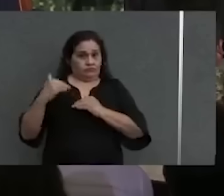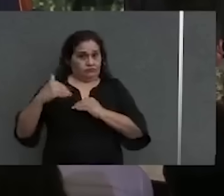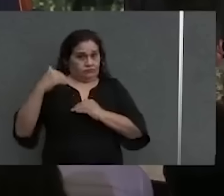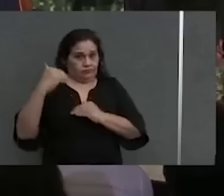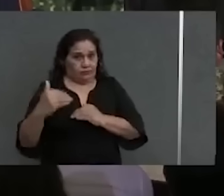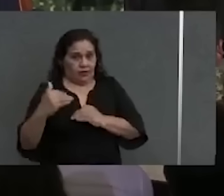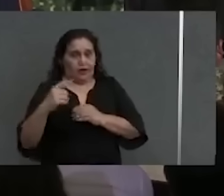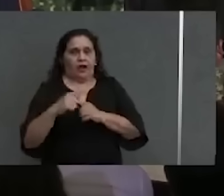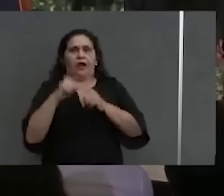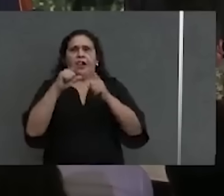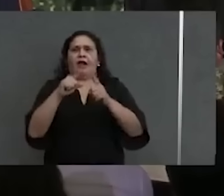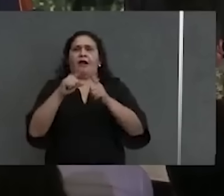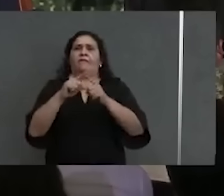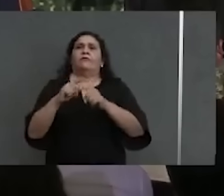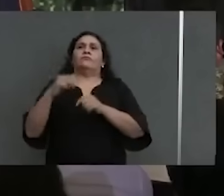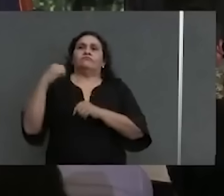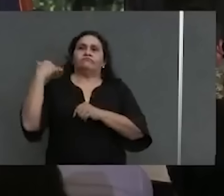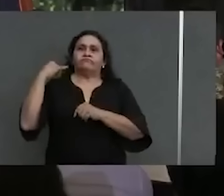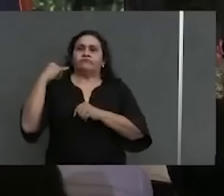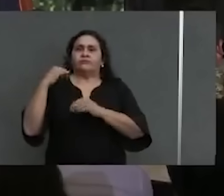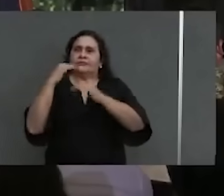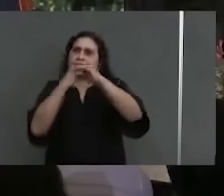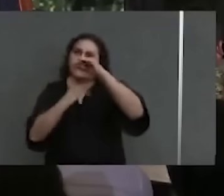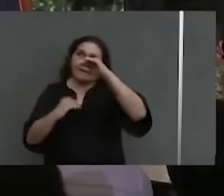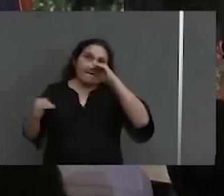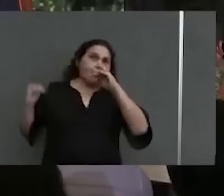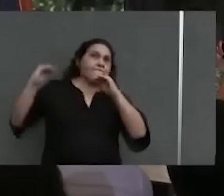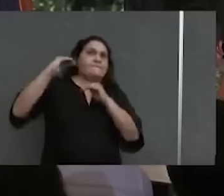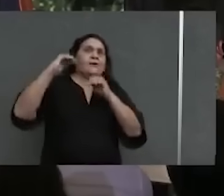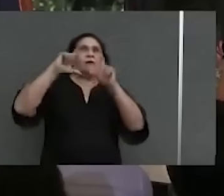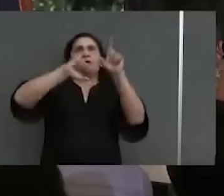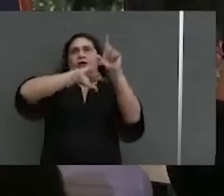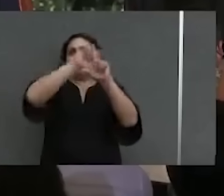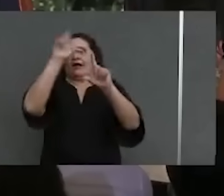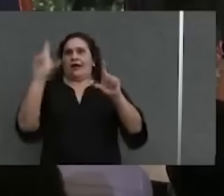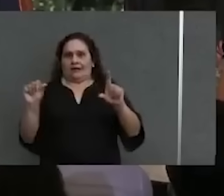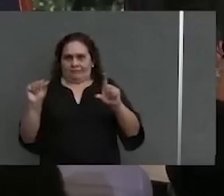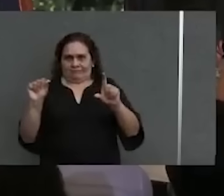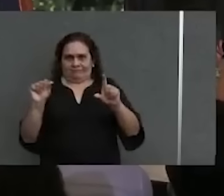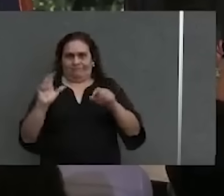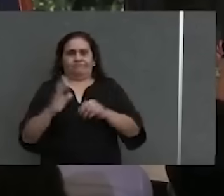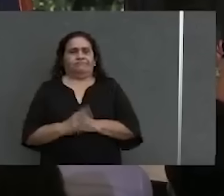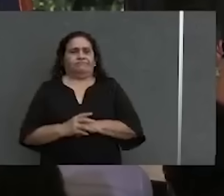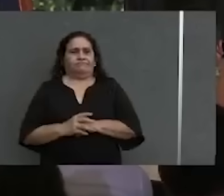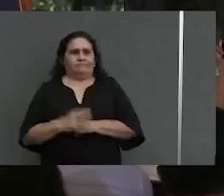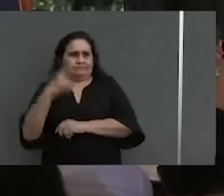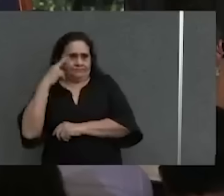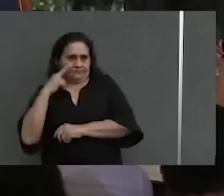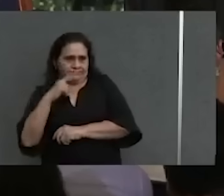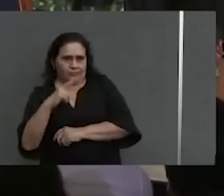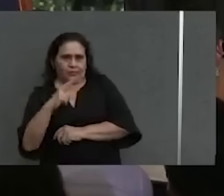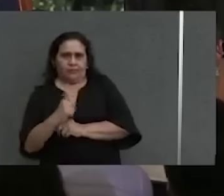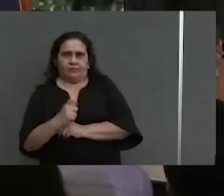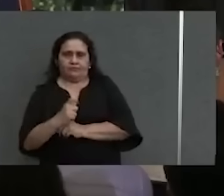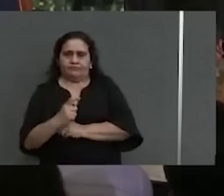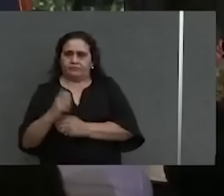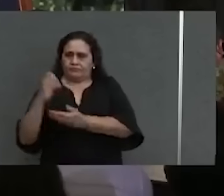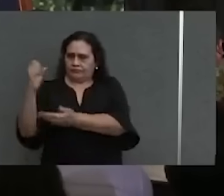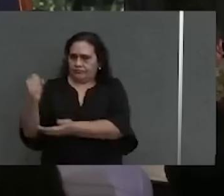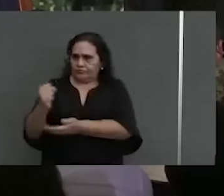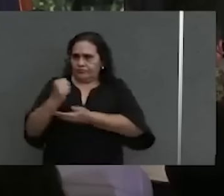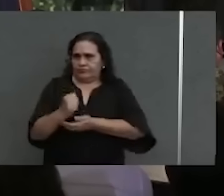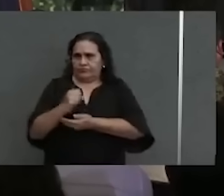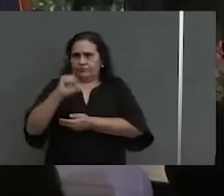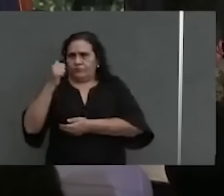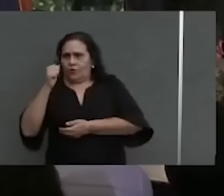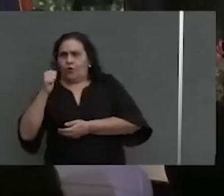está creciendo muy por encima del promedio a nivel nacional. Si nos vamos, por ejemplo, a la inversión extranjera, que la inversión extranjera antes